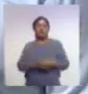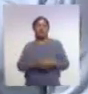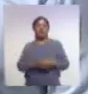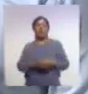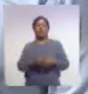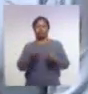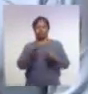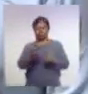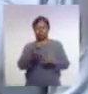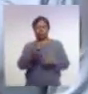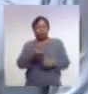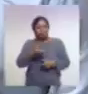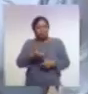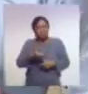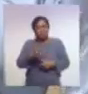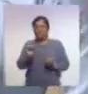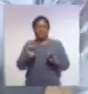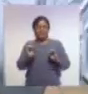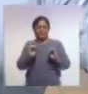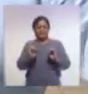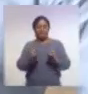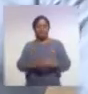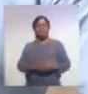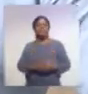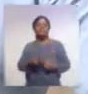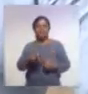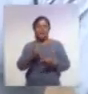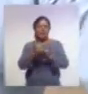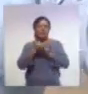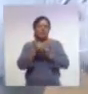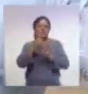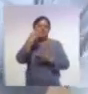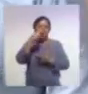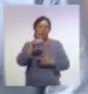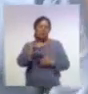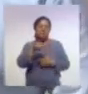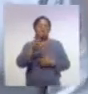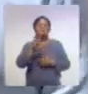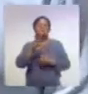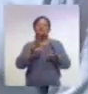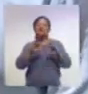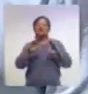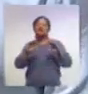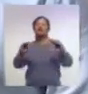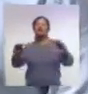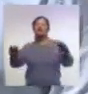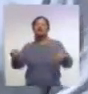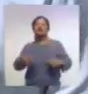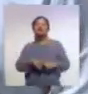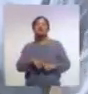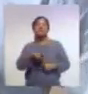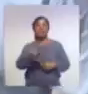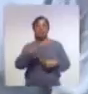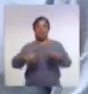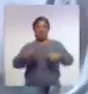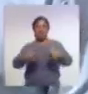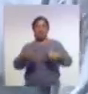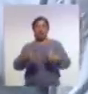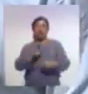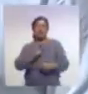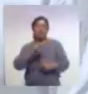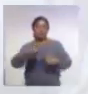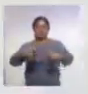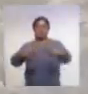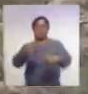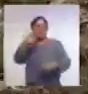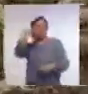grueso. Este nos ayuda para que precisamente pueda tener una alfombra y al momento de que pues cuando jueguen el balón pueda rodar sin necesidad de que haya